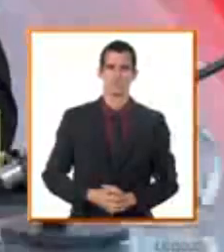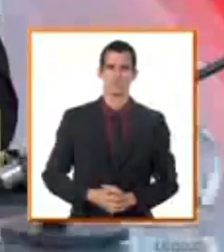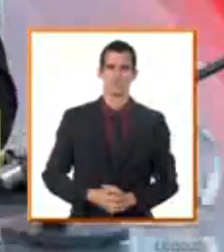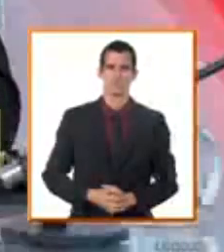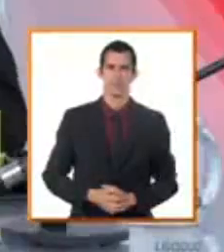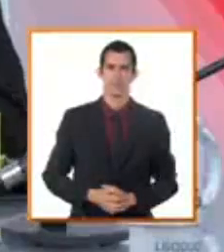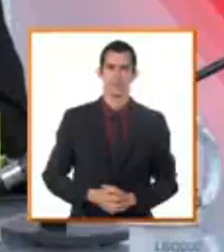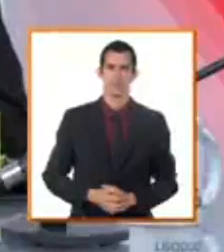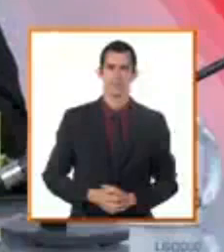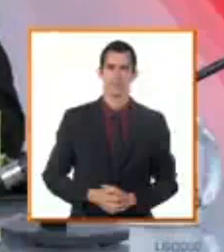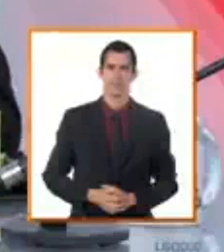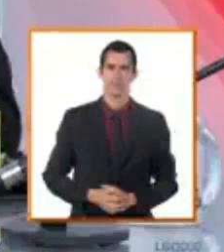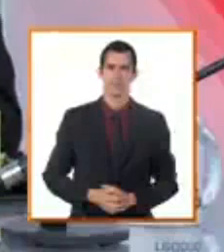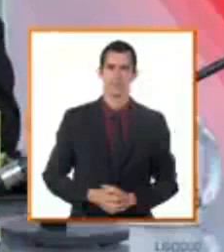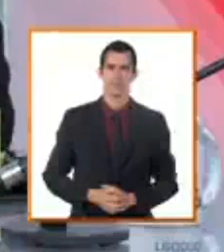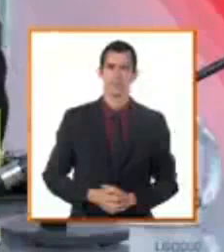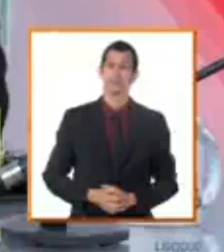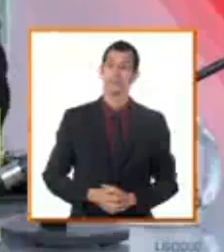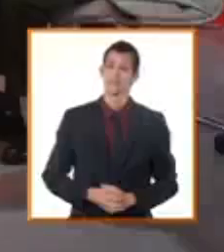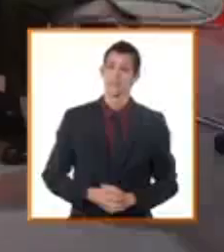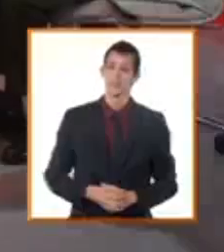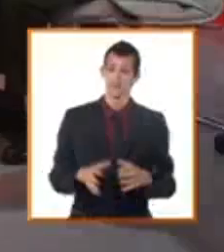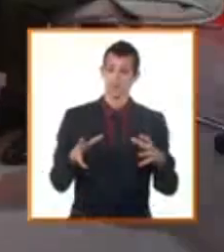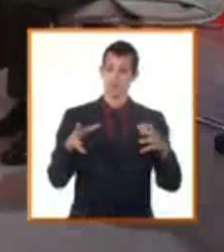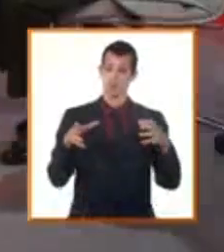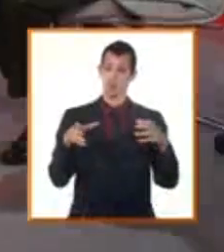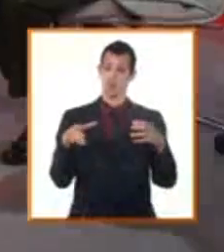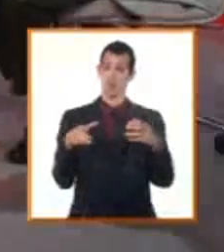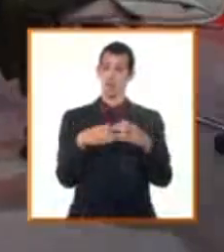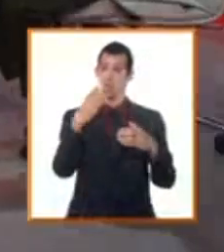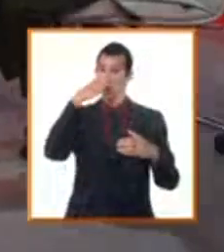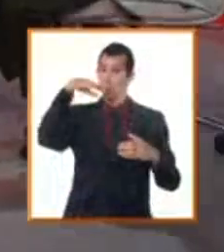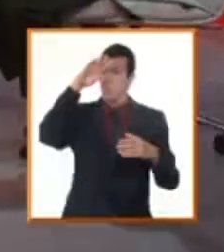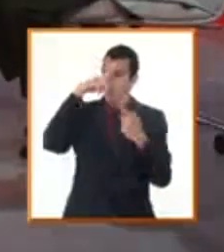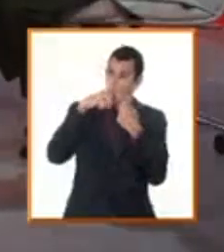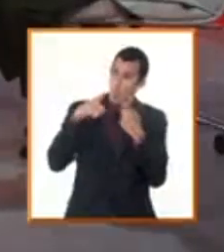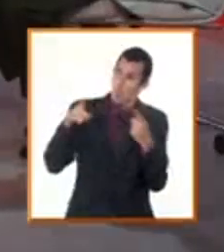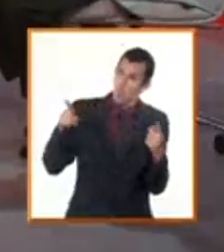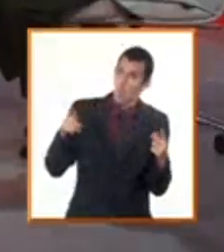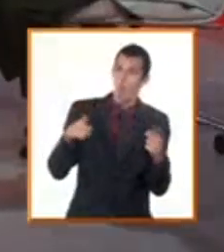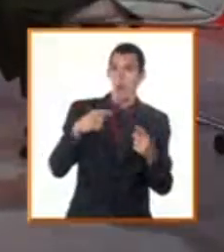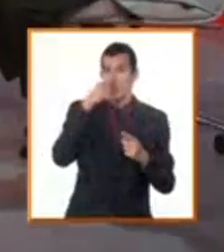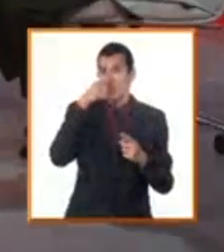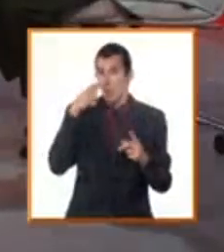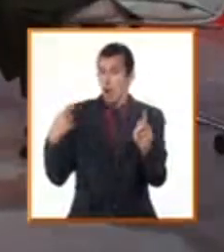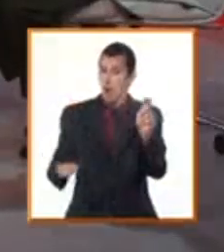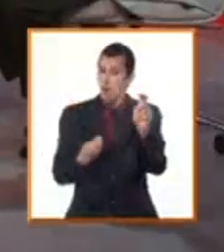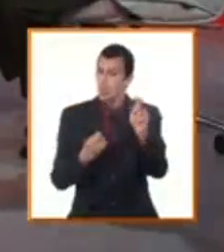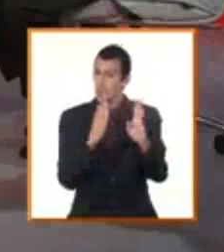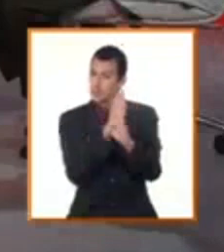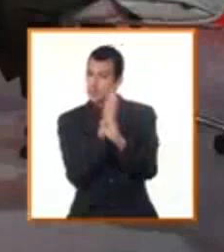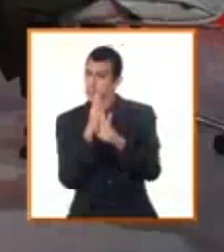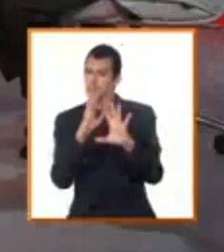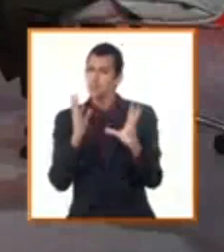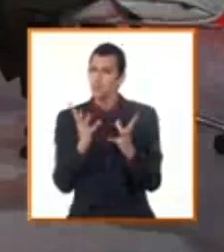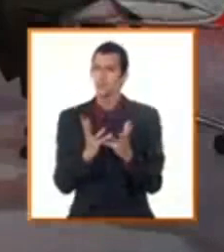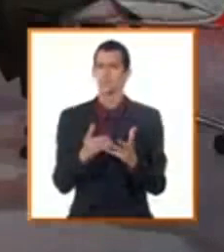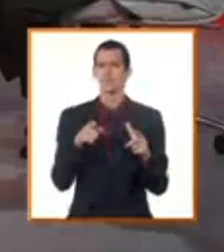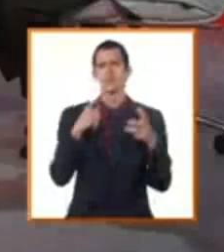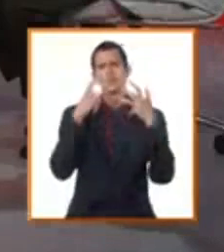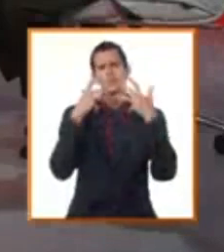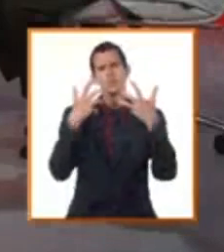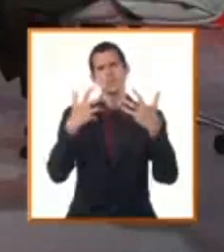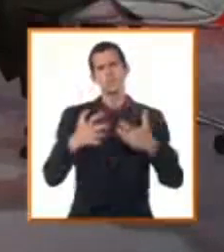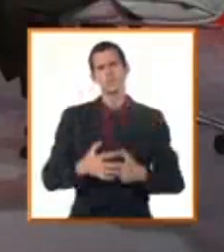Bueno, la Comisión Nacional Antidrogas, Alexis, sin duda es elemento coordinador y clave para este enfrentamiento. ¿Cómo se sigue